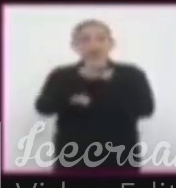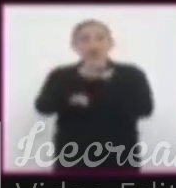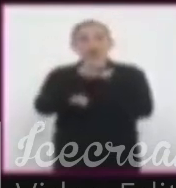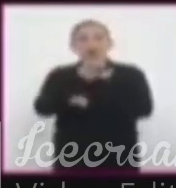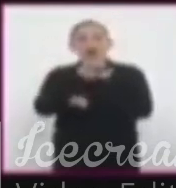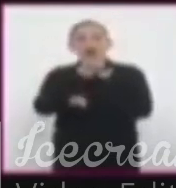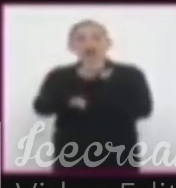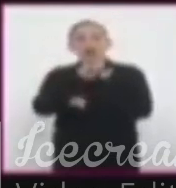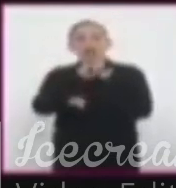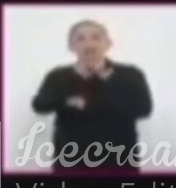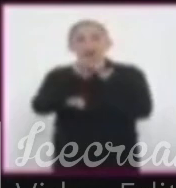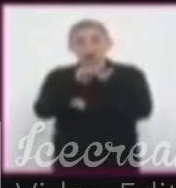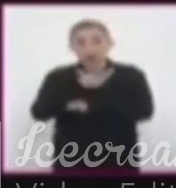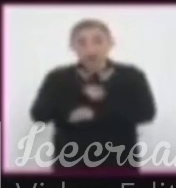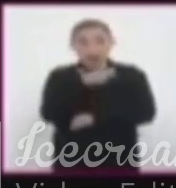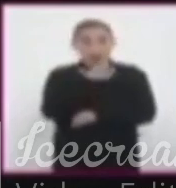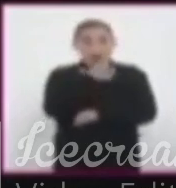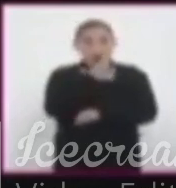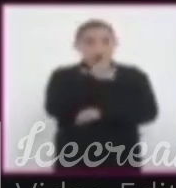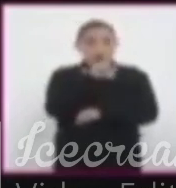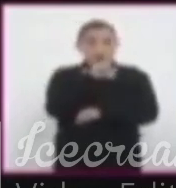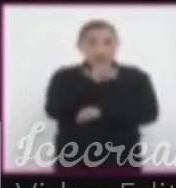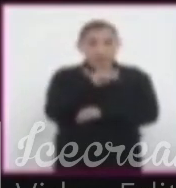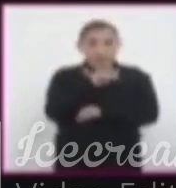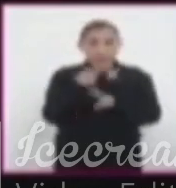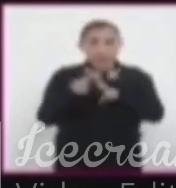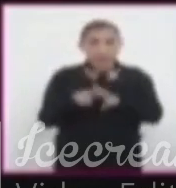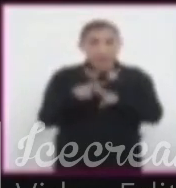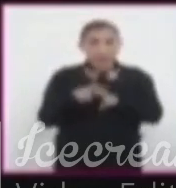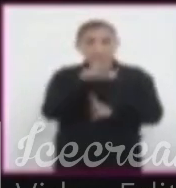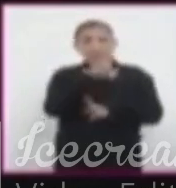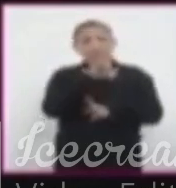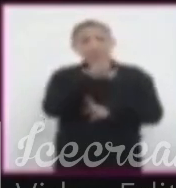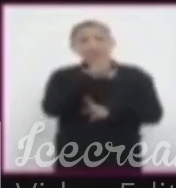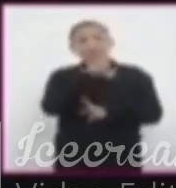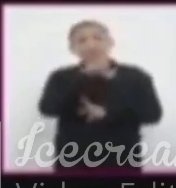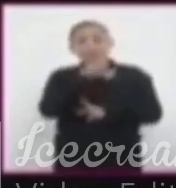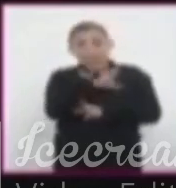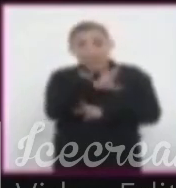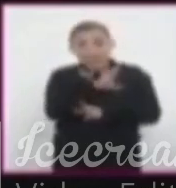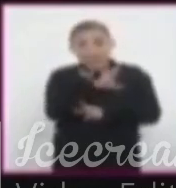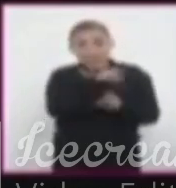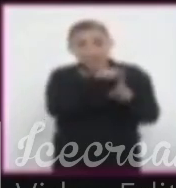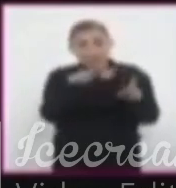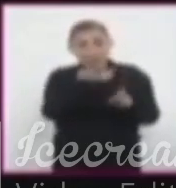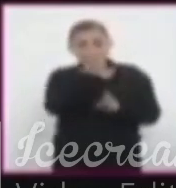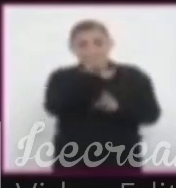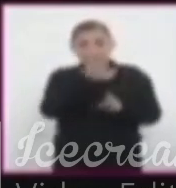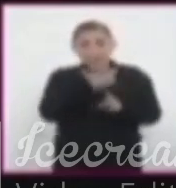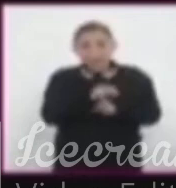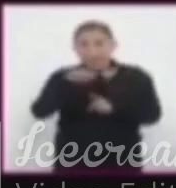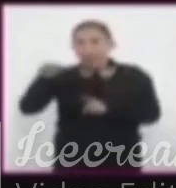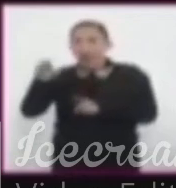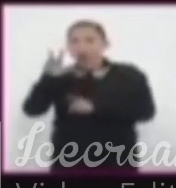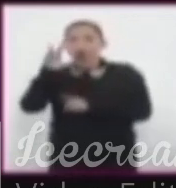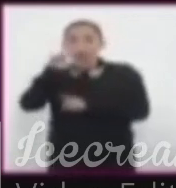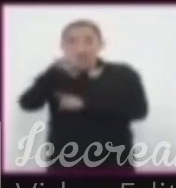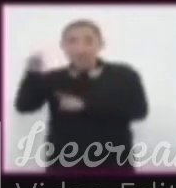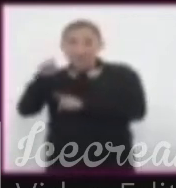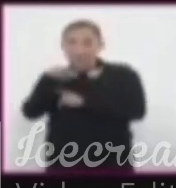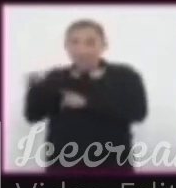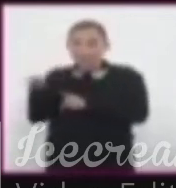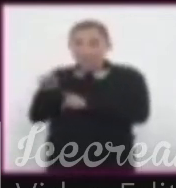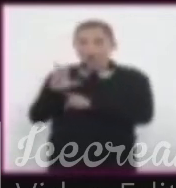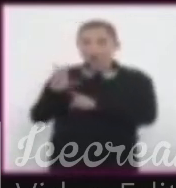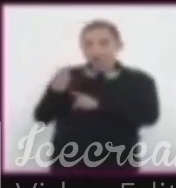resolver. Dividiendo entre 80 ambos lados, dividimos entre 80 el lado izquierdo y dividimos entre 80 el lado